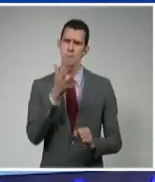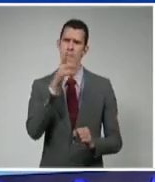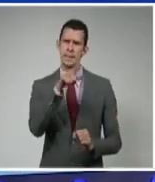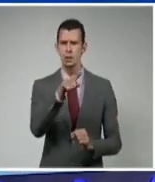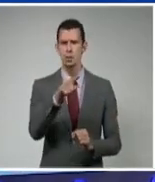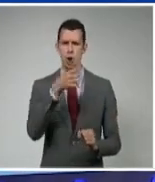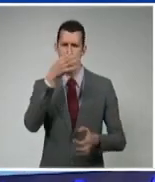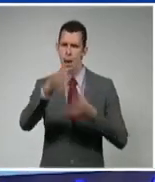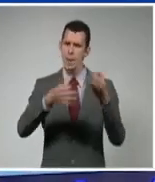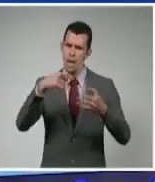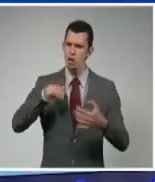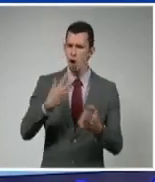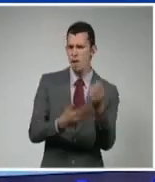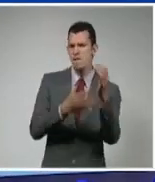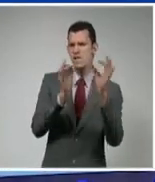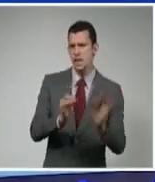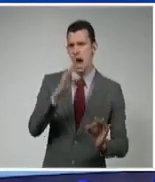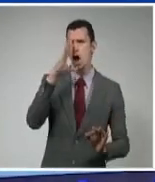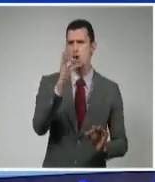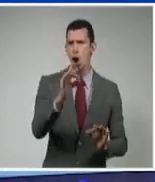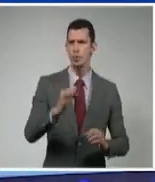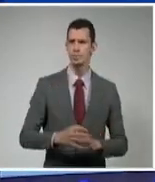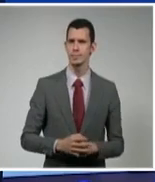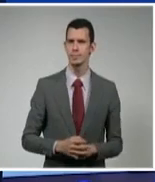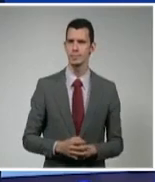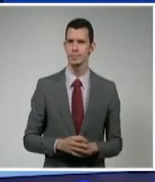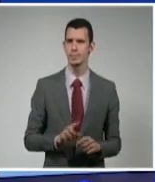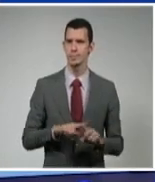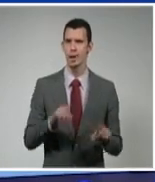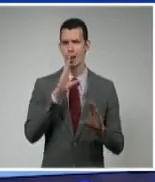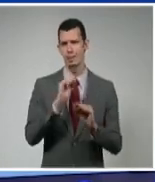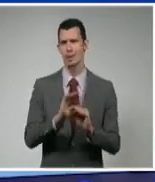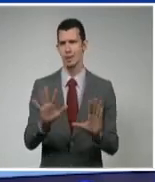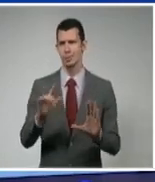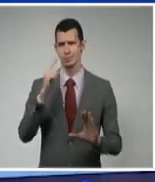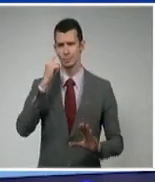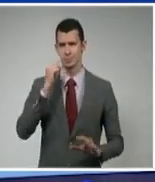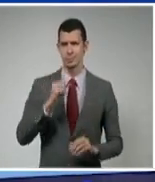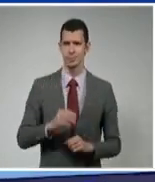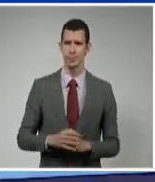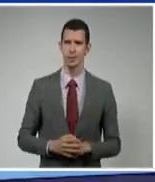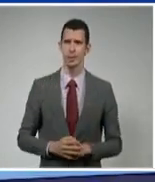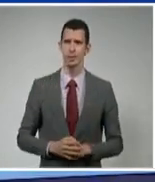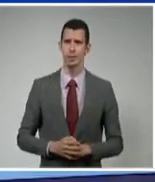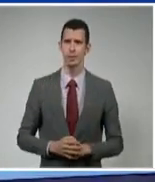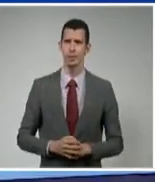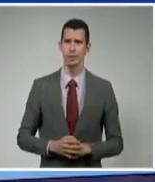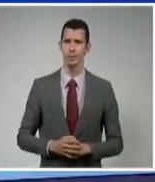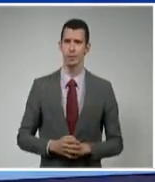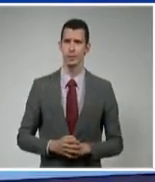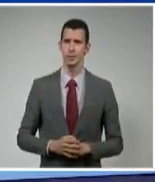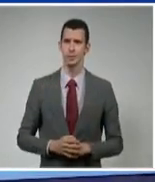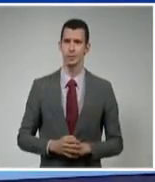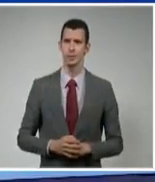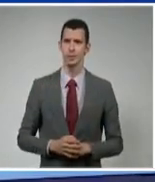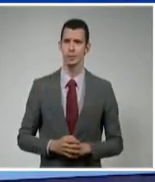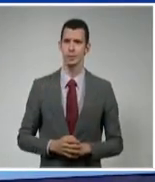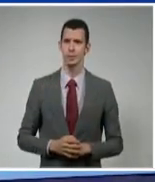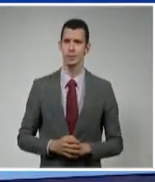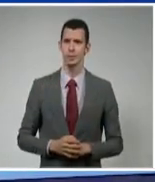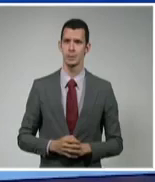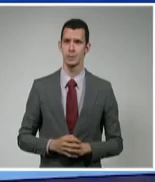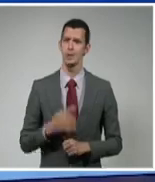completas. Les voy a decir algo, el sacrificio que significa consumir un segundo nada más de su preciado tiempo,